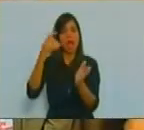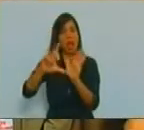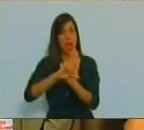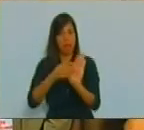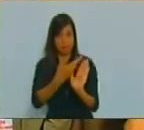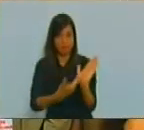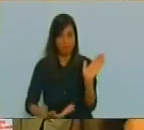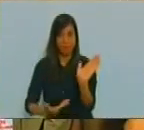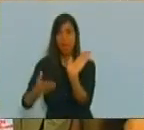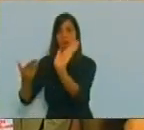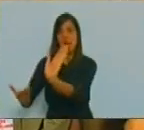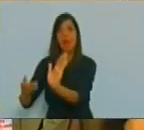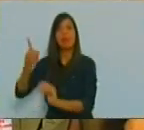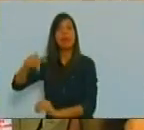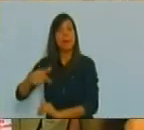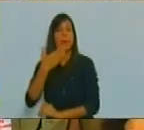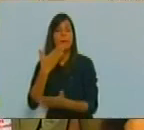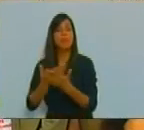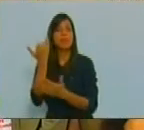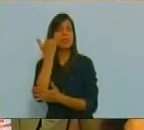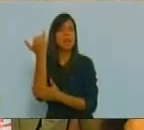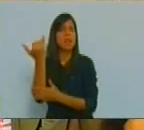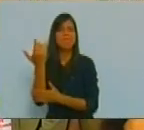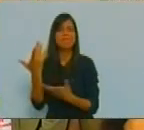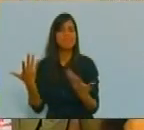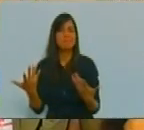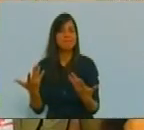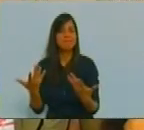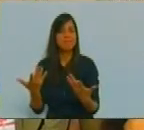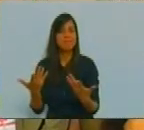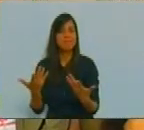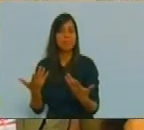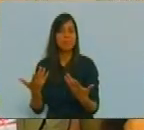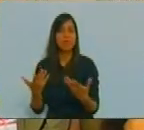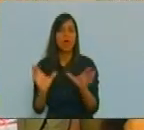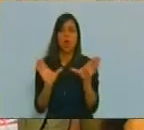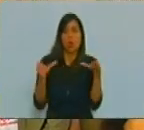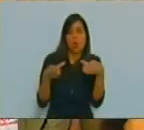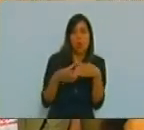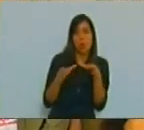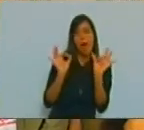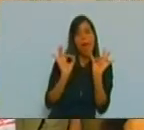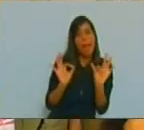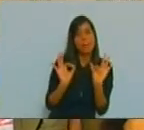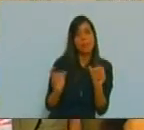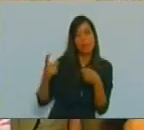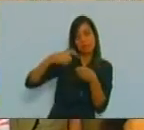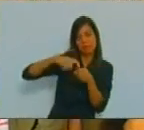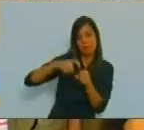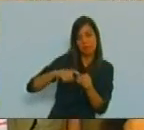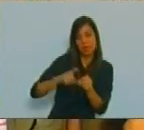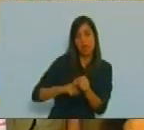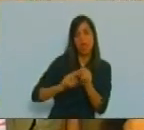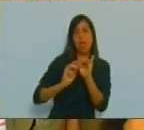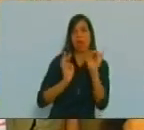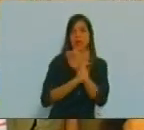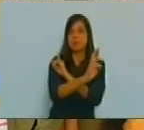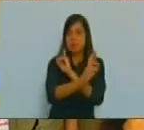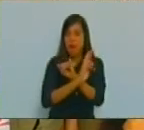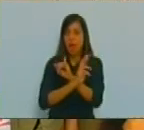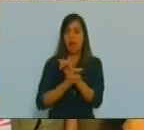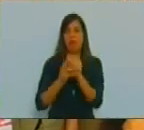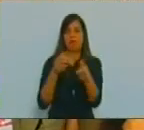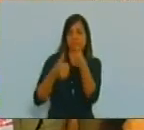proponemos en la creación presidenta de un observatorio especial de medios y redes sociales que nos